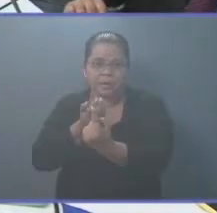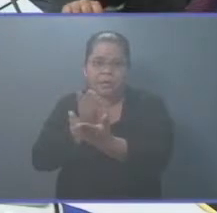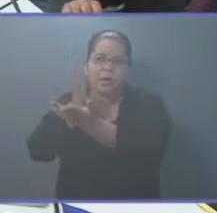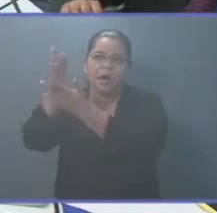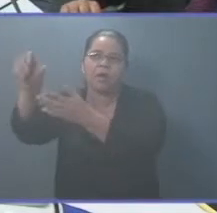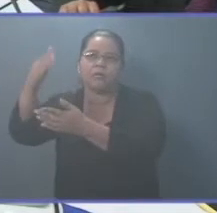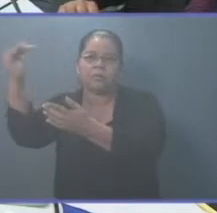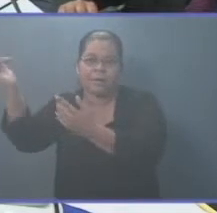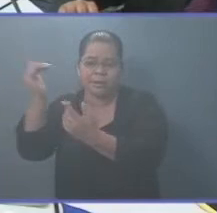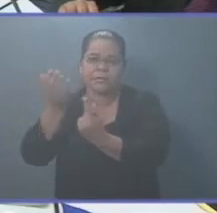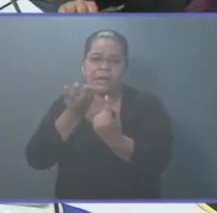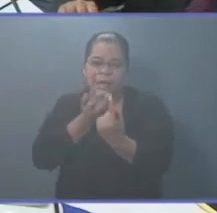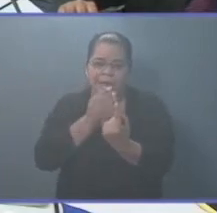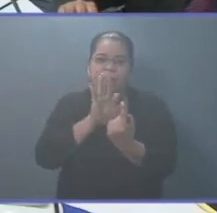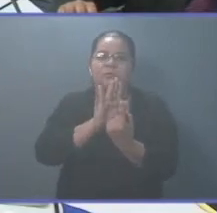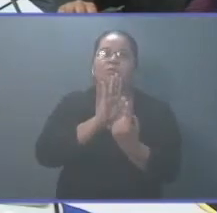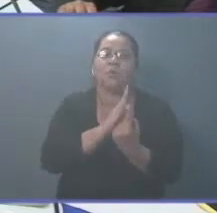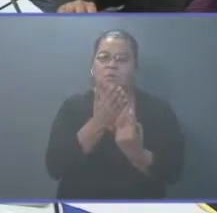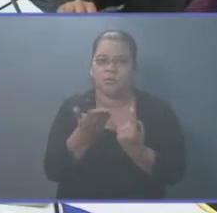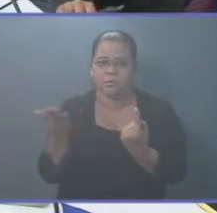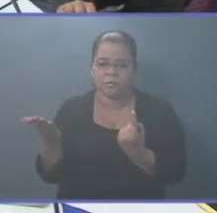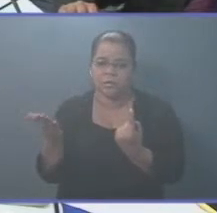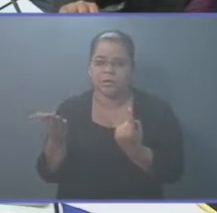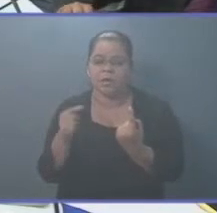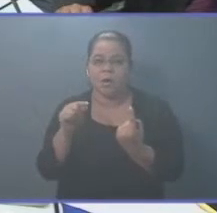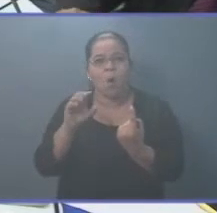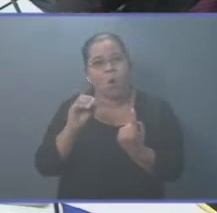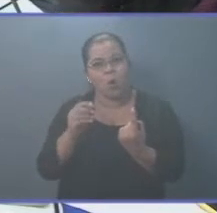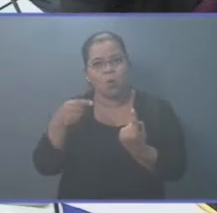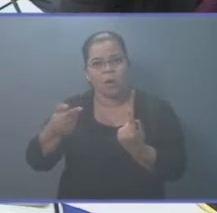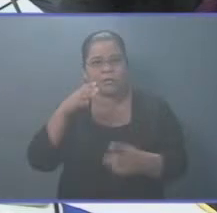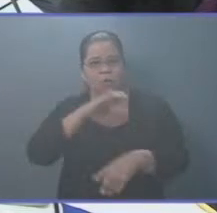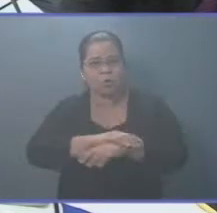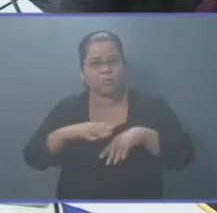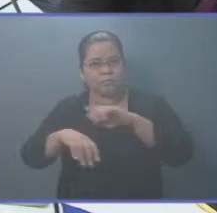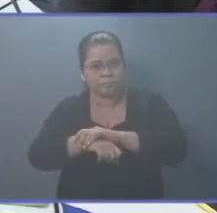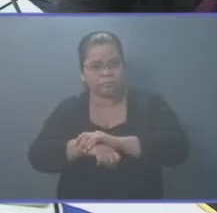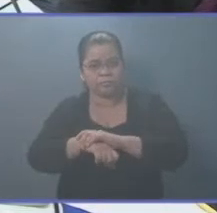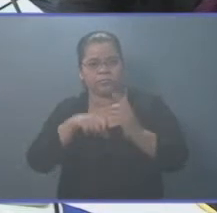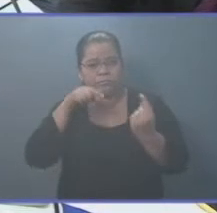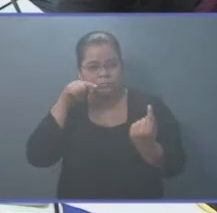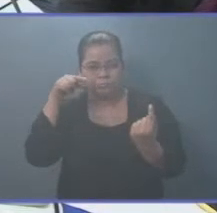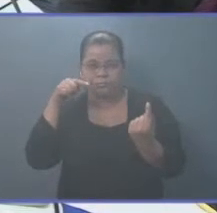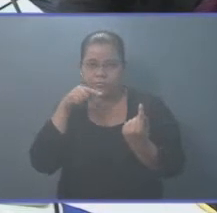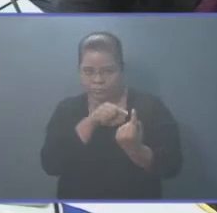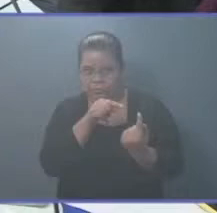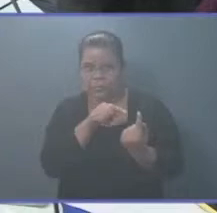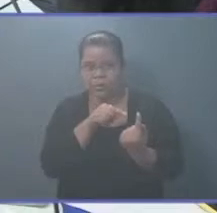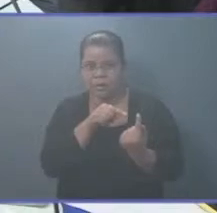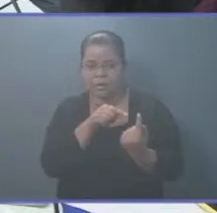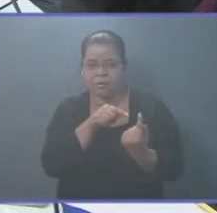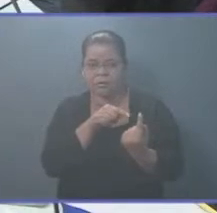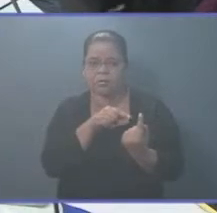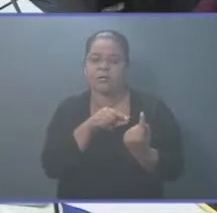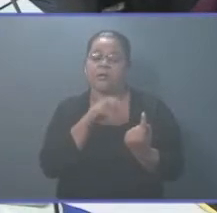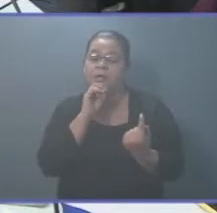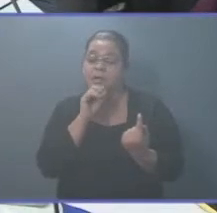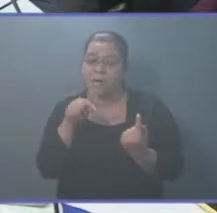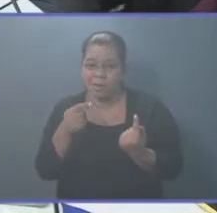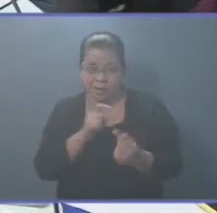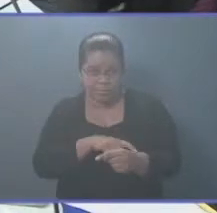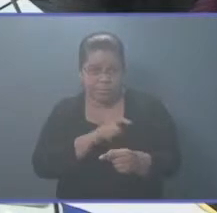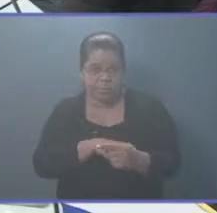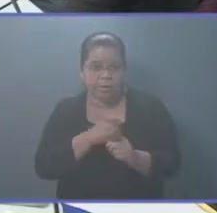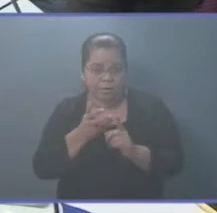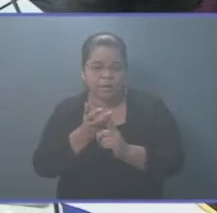desarrollado y no a la flagrancia. La flagrancia ya dice todo lo que se puede hacer y lo que no se debe